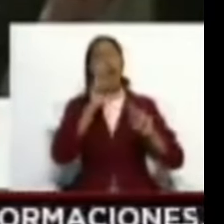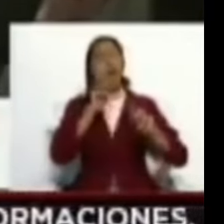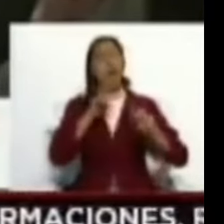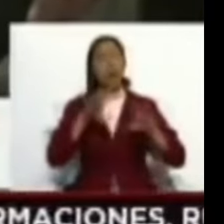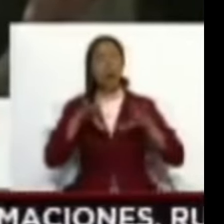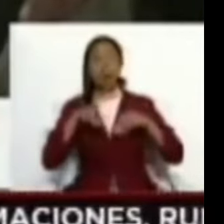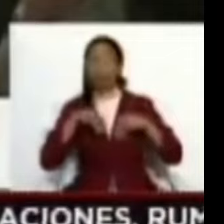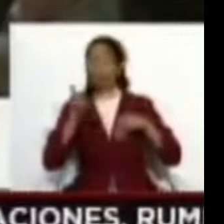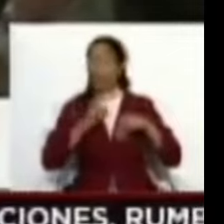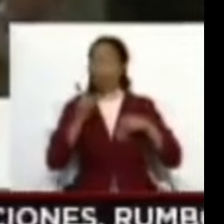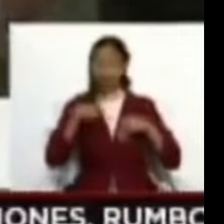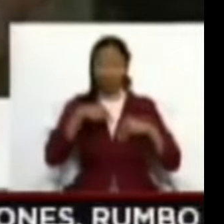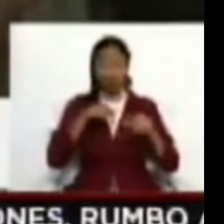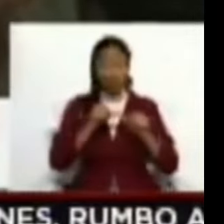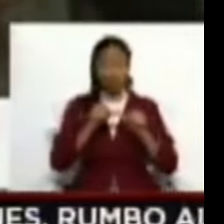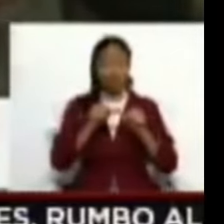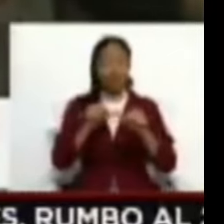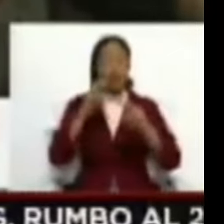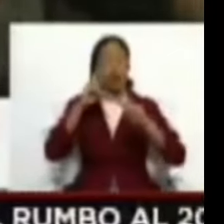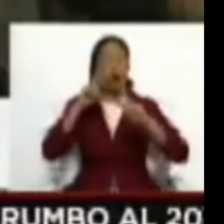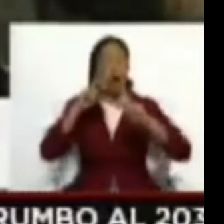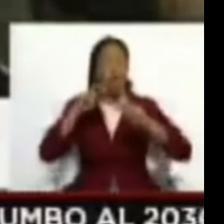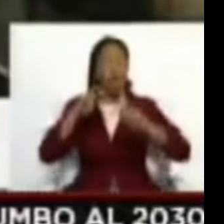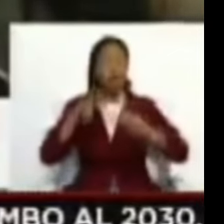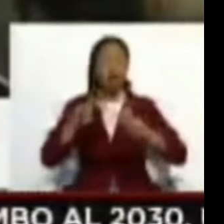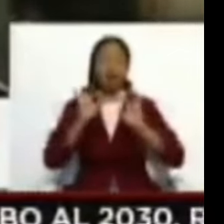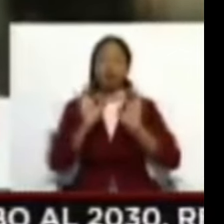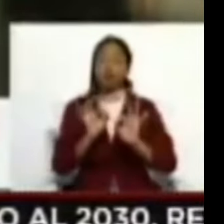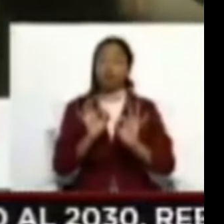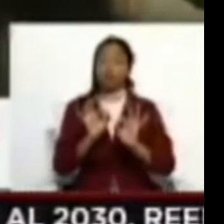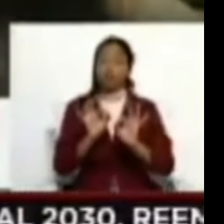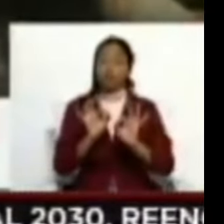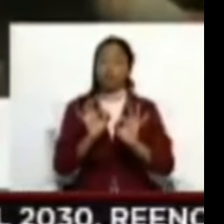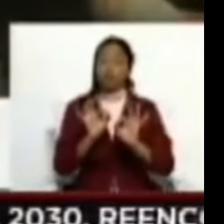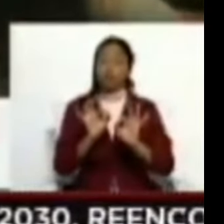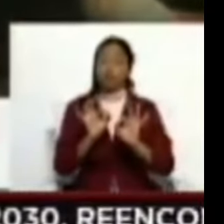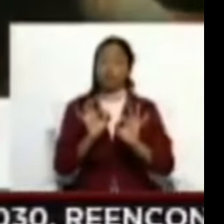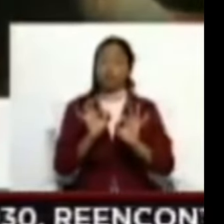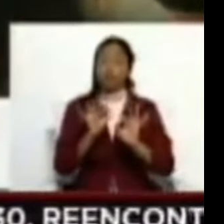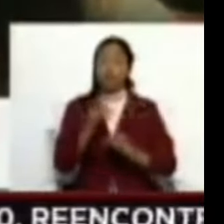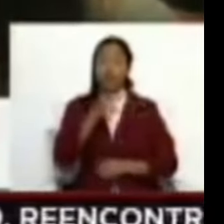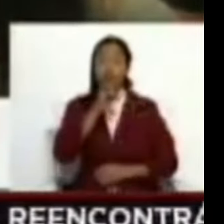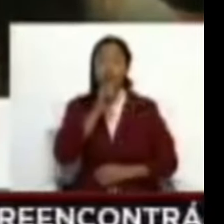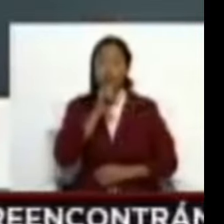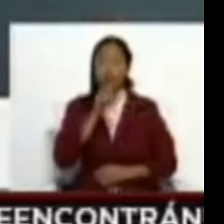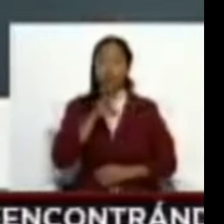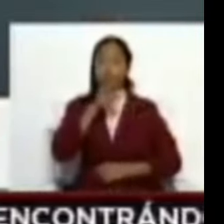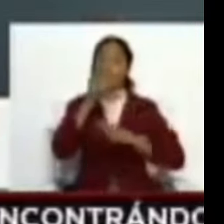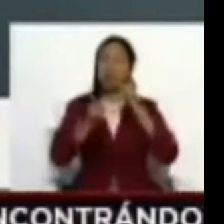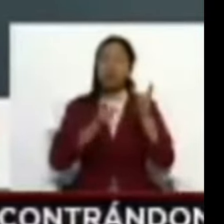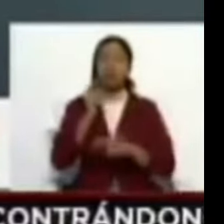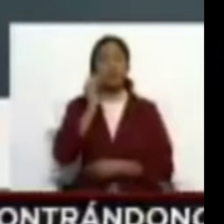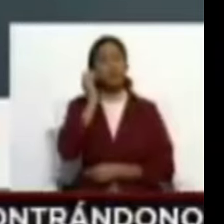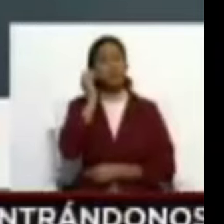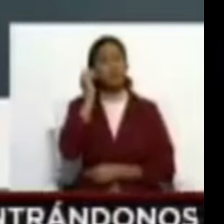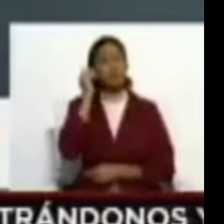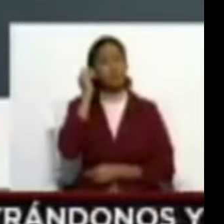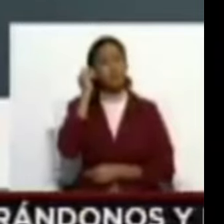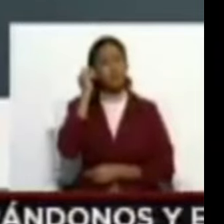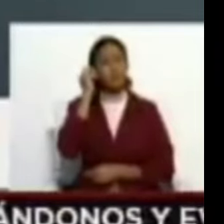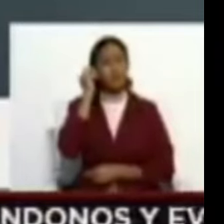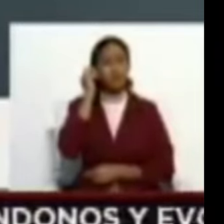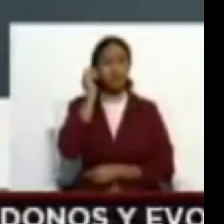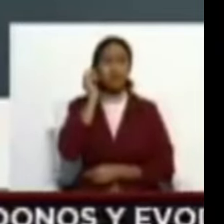plan político en ciernes con factores externos e internos, y ahí está demostrado, está